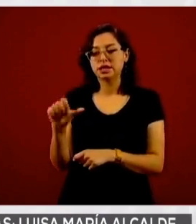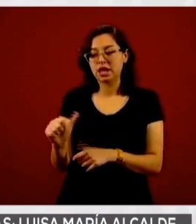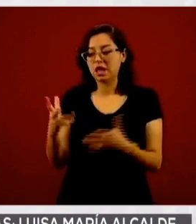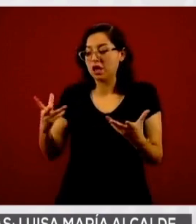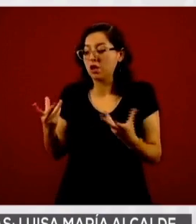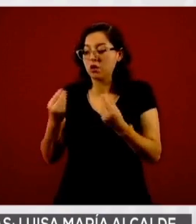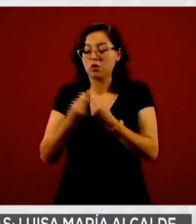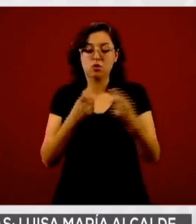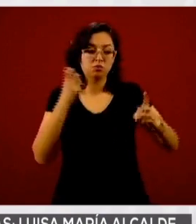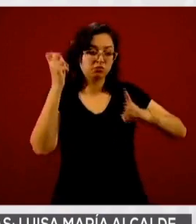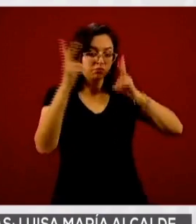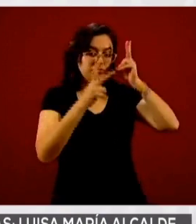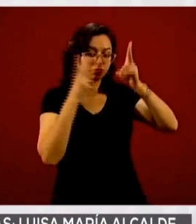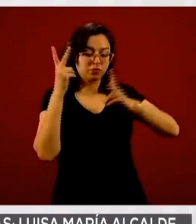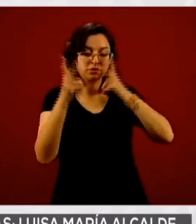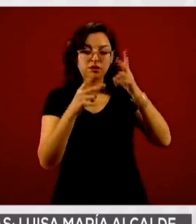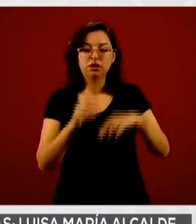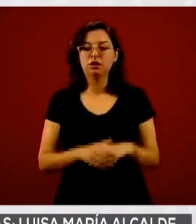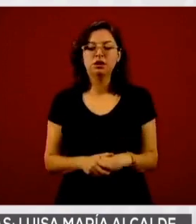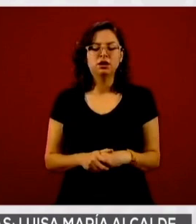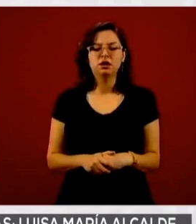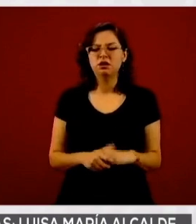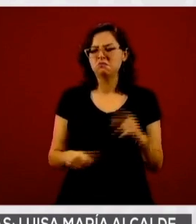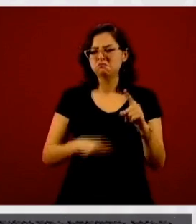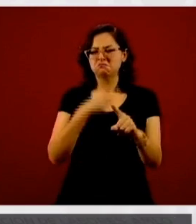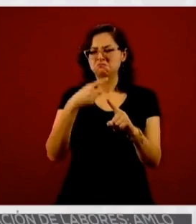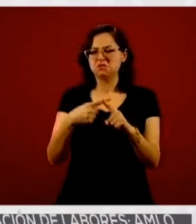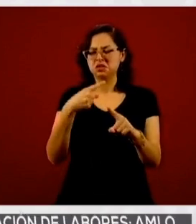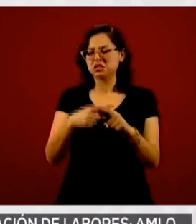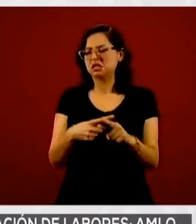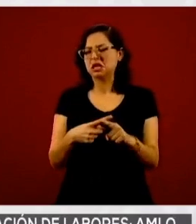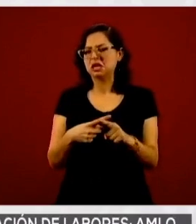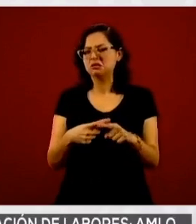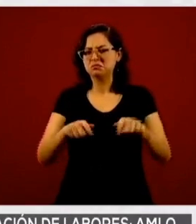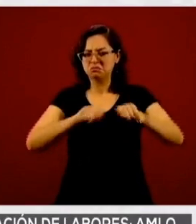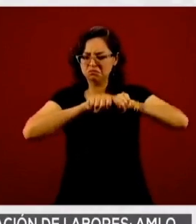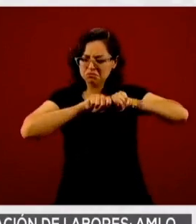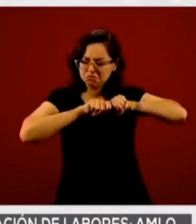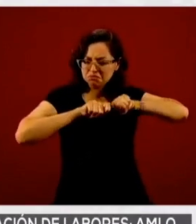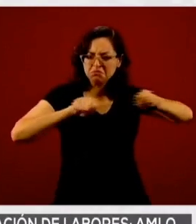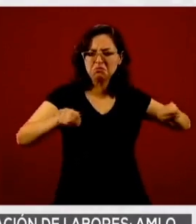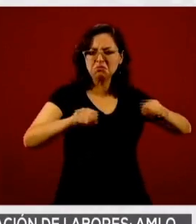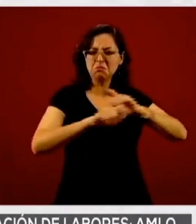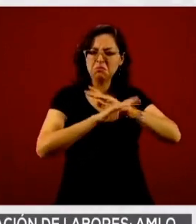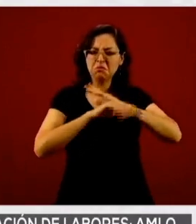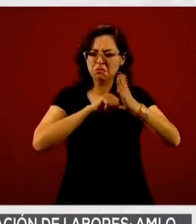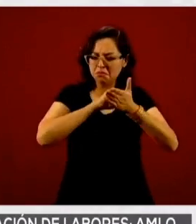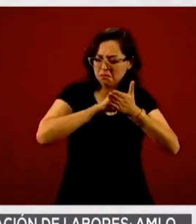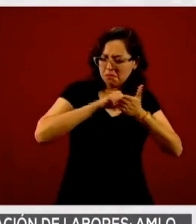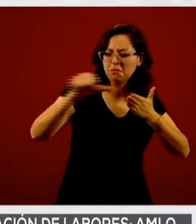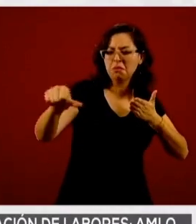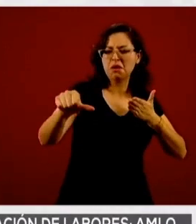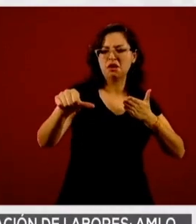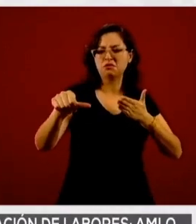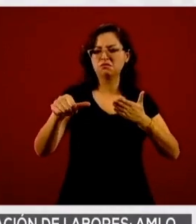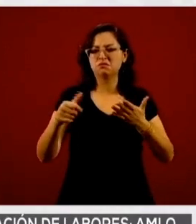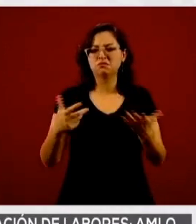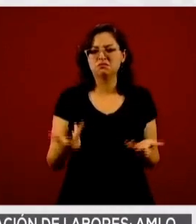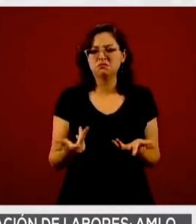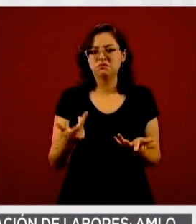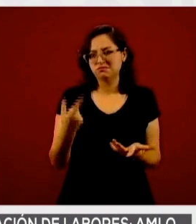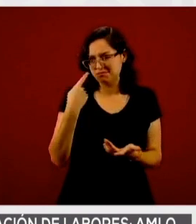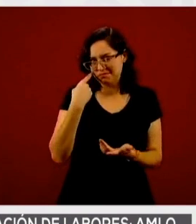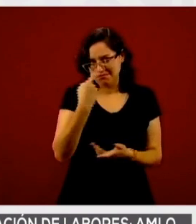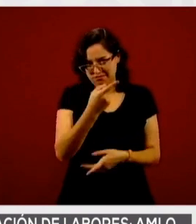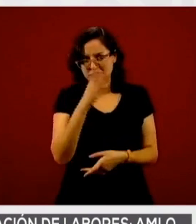conjuntas. Las que no se dejaron colocar los sellos para no dar la apariencia